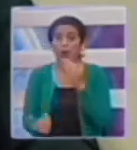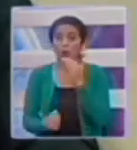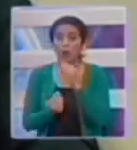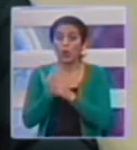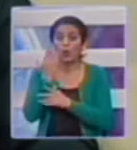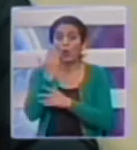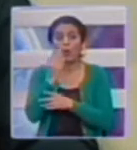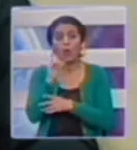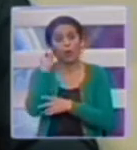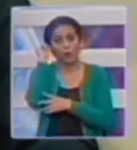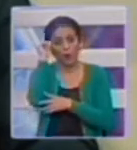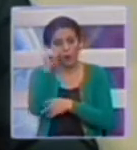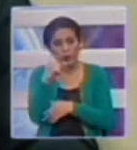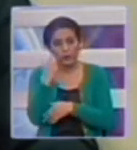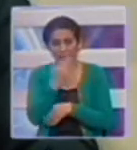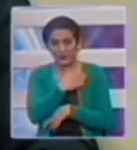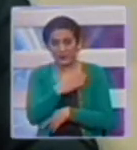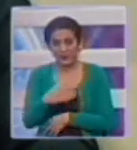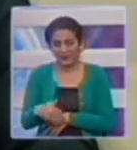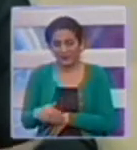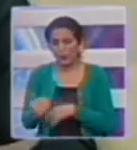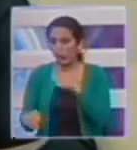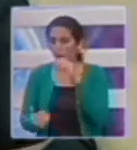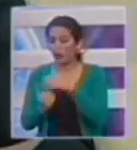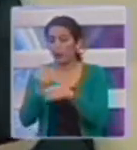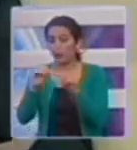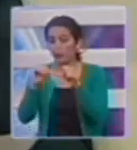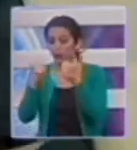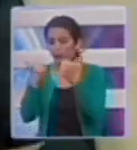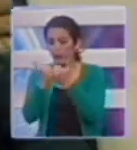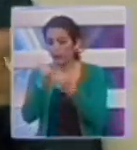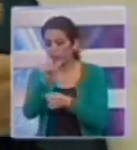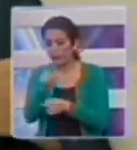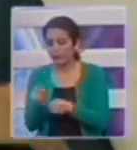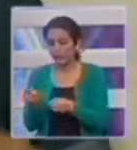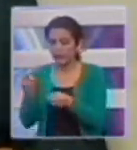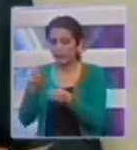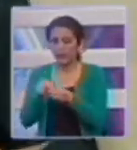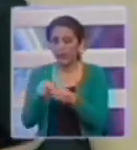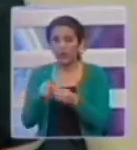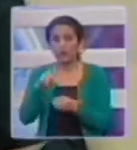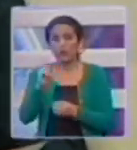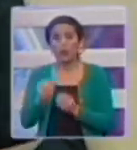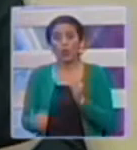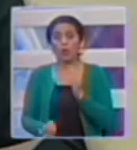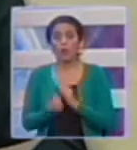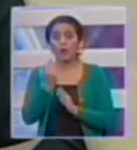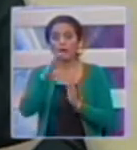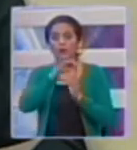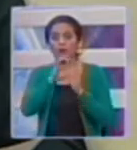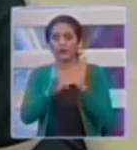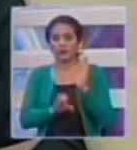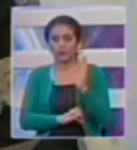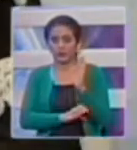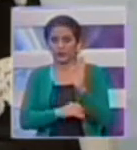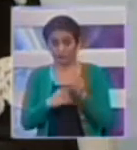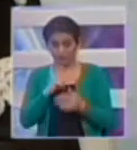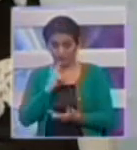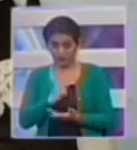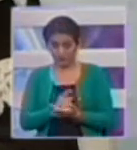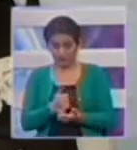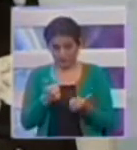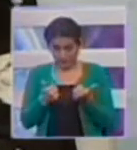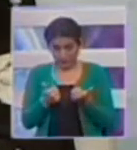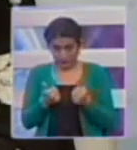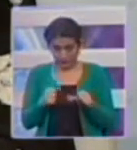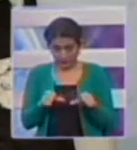asamblea, se proponga también una nueva constituyente. ¿Es momento de una nueva constituyente? Yo tengo mis dudas. He